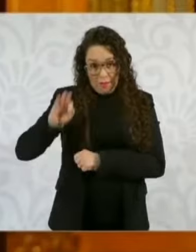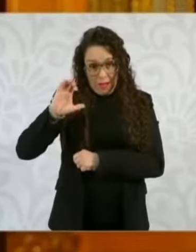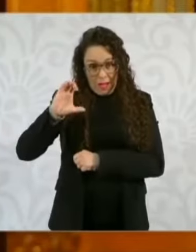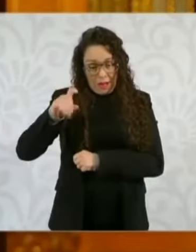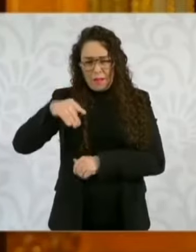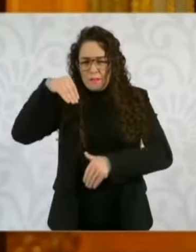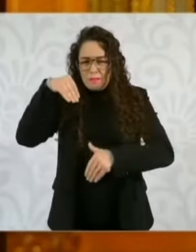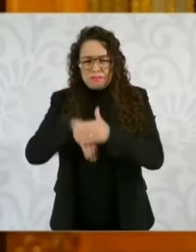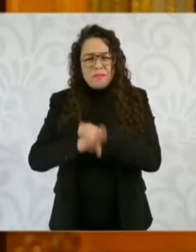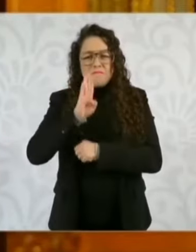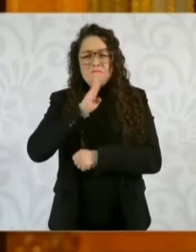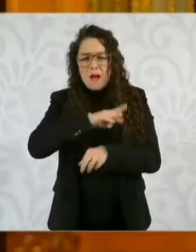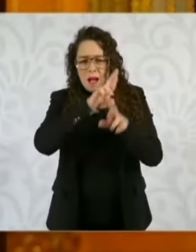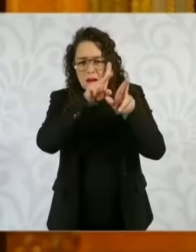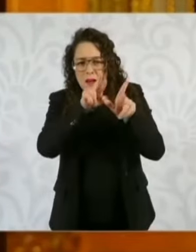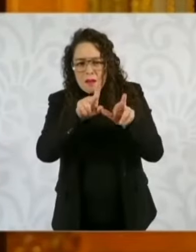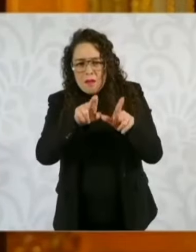Y después siguió,